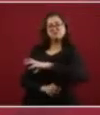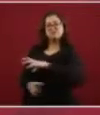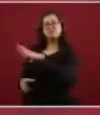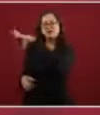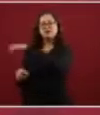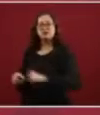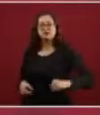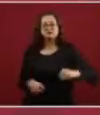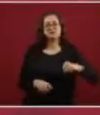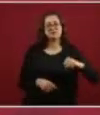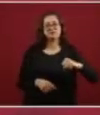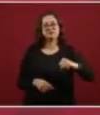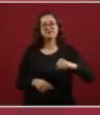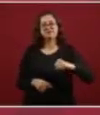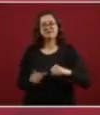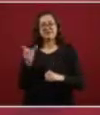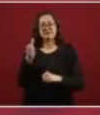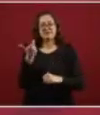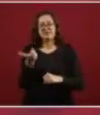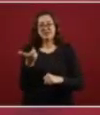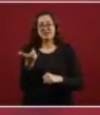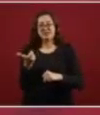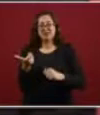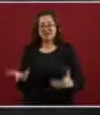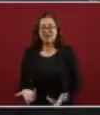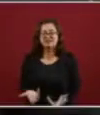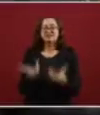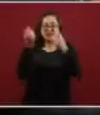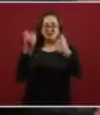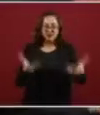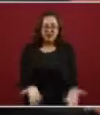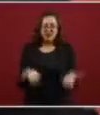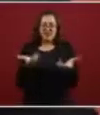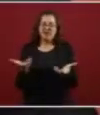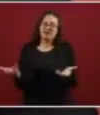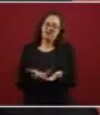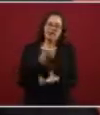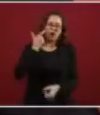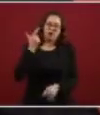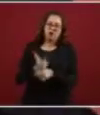a agarrar el azteca, y así recuperó su brazo.